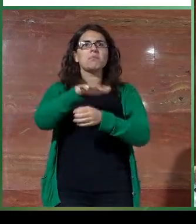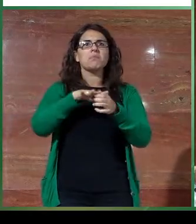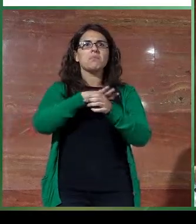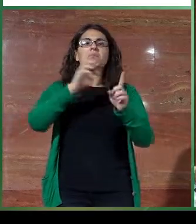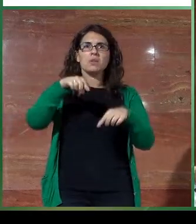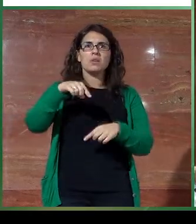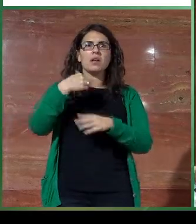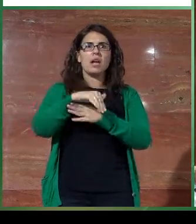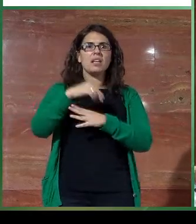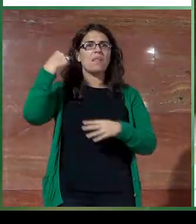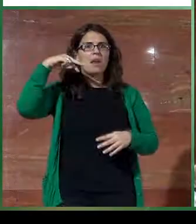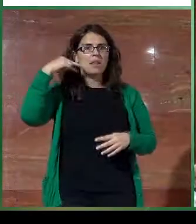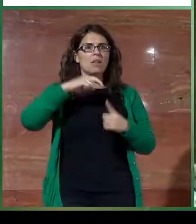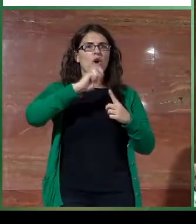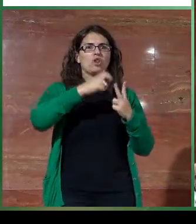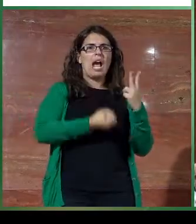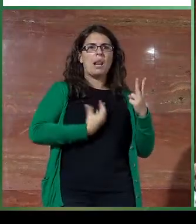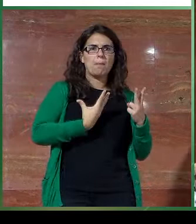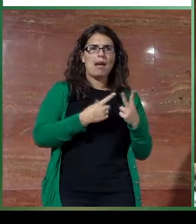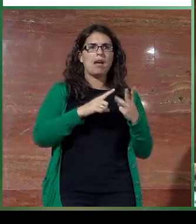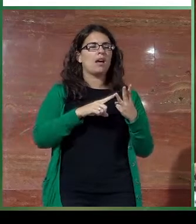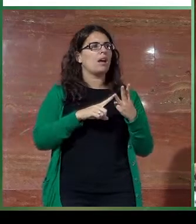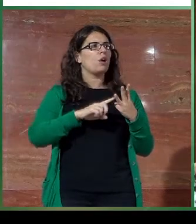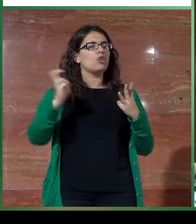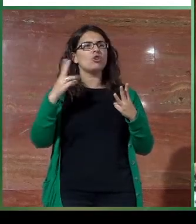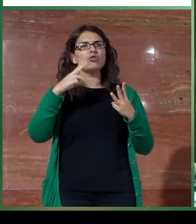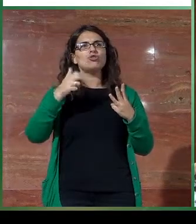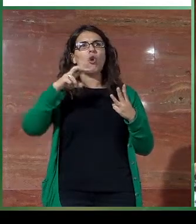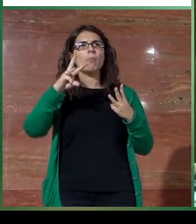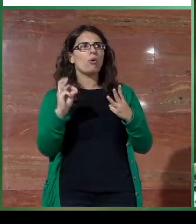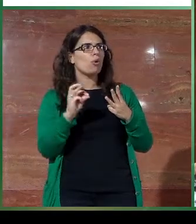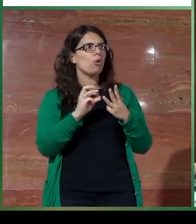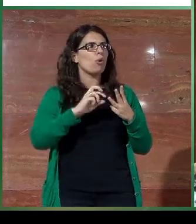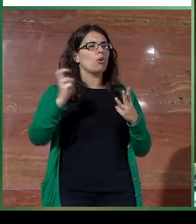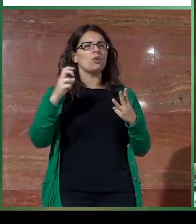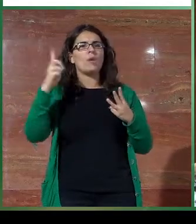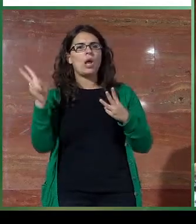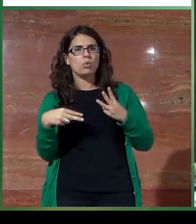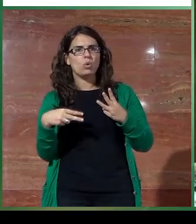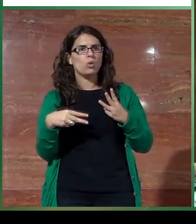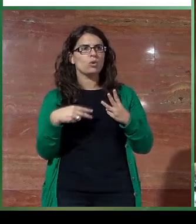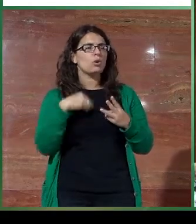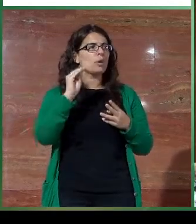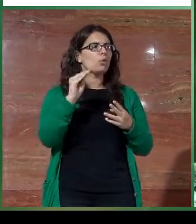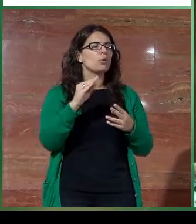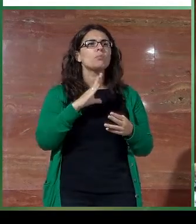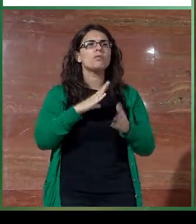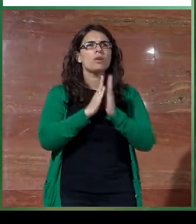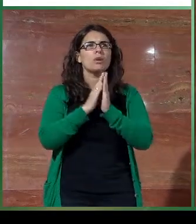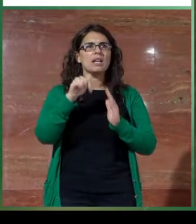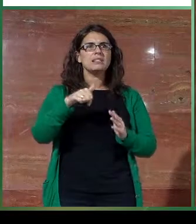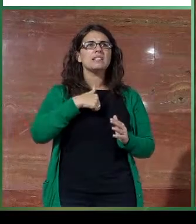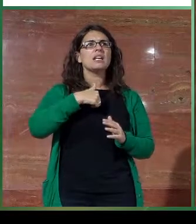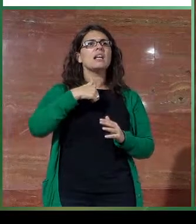Cerezo, otra calle es la calle del Álamo, otra calle es la calle del Chopo, otra calle es la calle del Enebro. Y pregunto: por favor, ¿esta es la calle